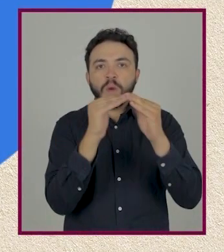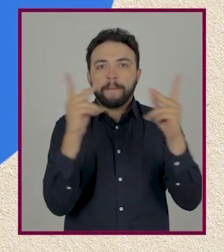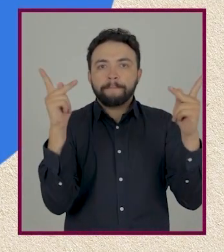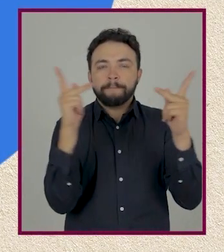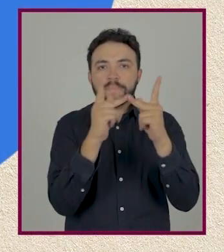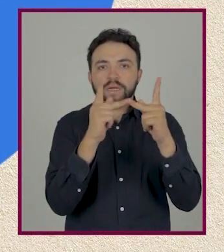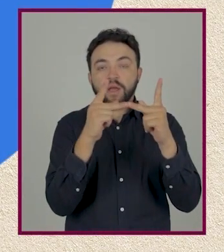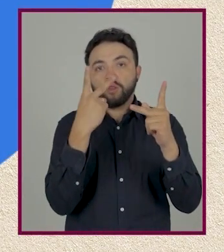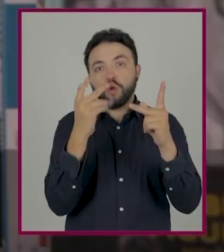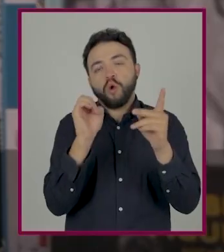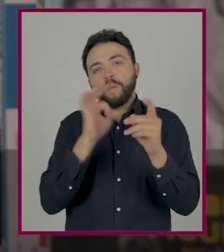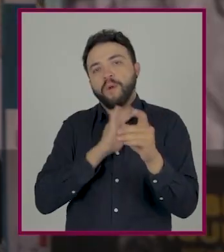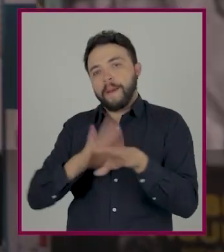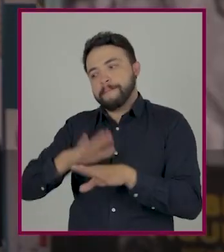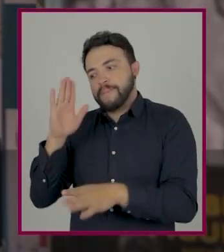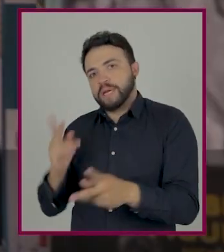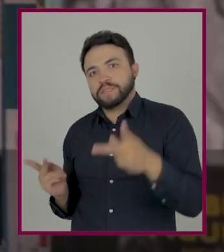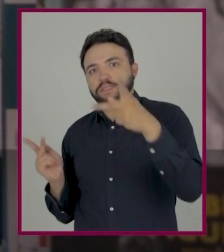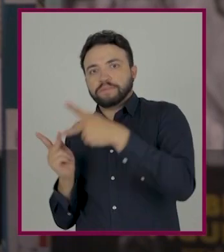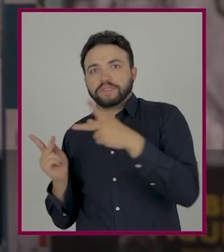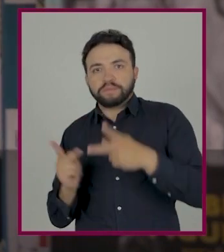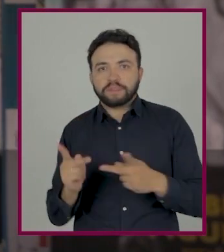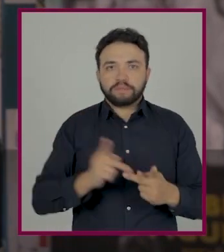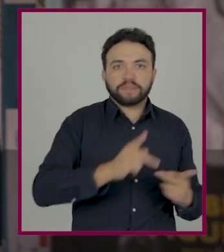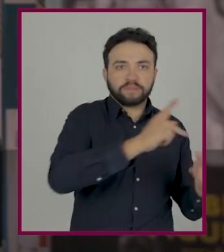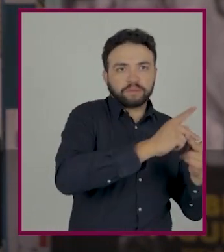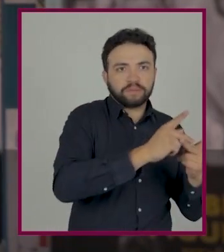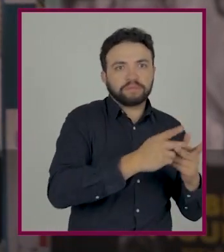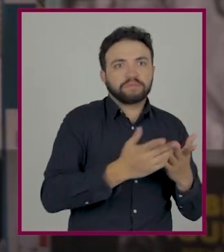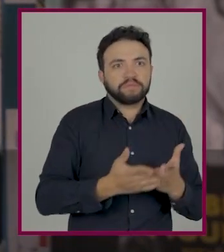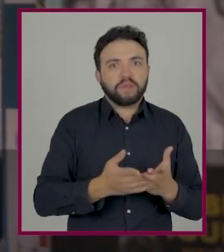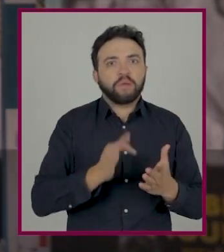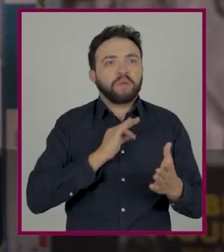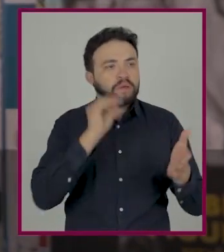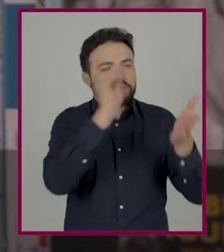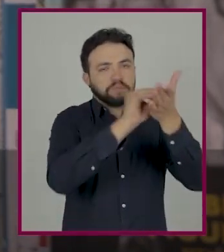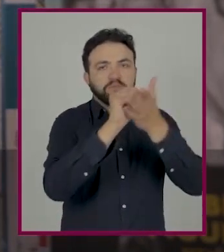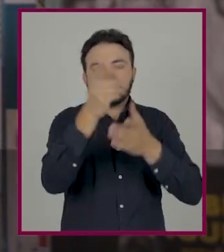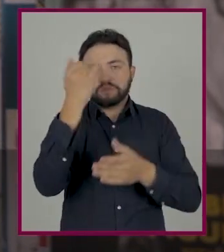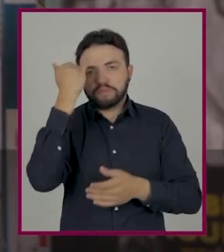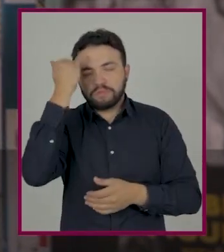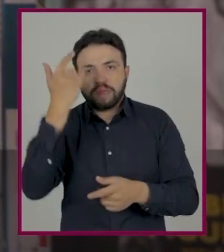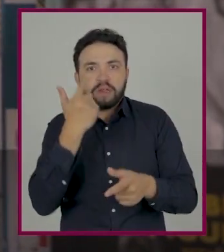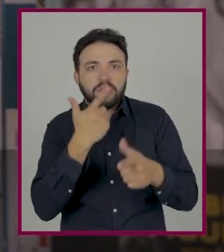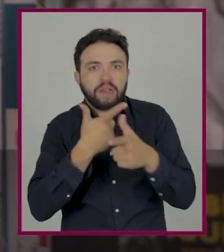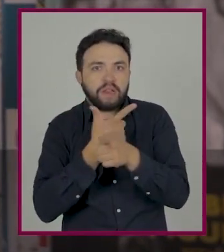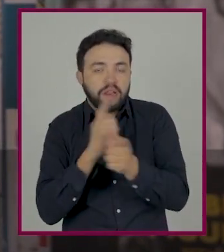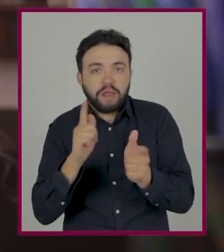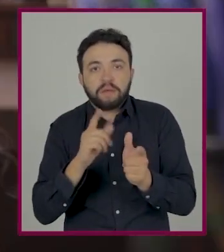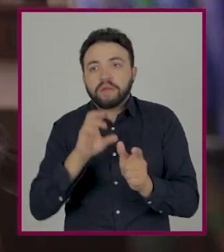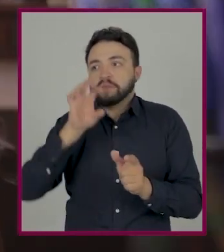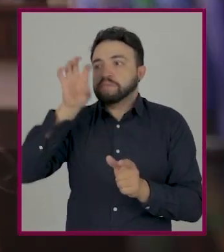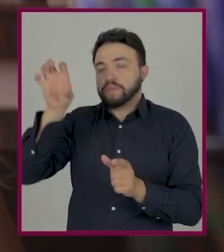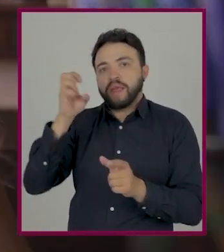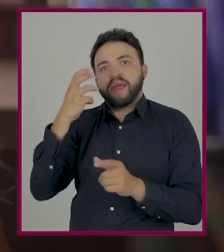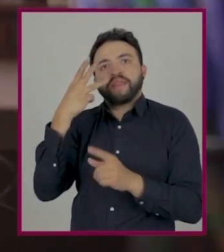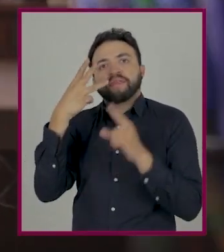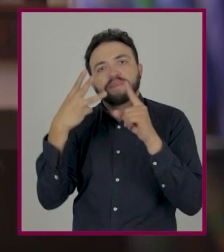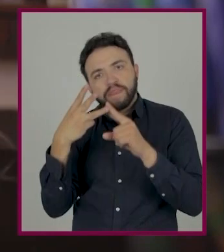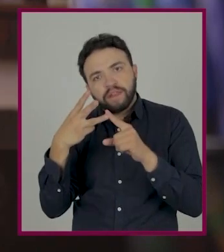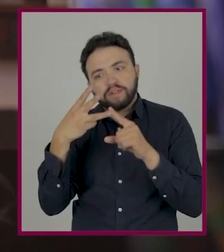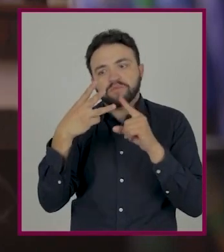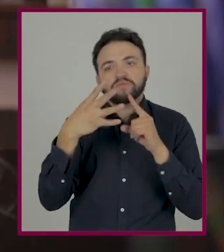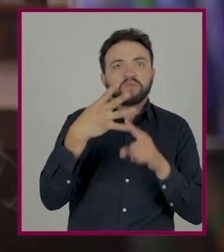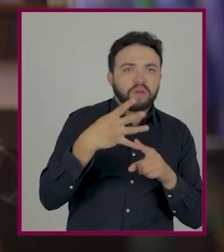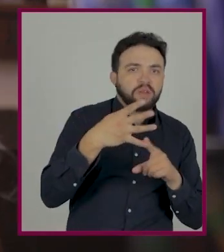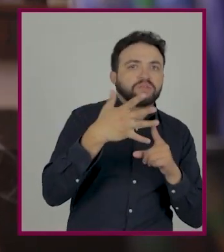Compara dos o más opciones. Creo que en el que acabamos de hacer podría incluir a Tolstoy como padre de la literatura rusa. Y así ya serían